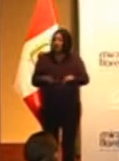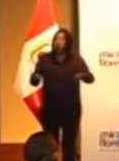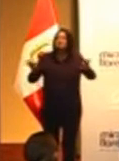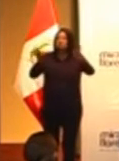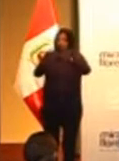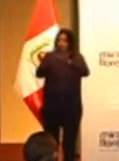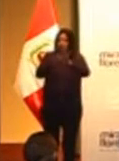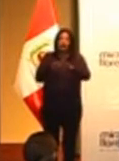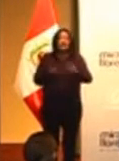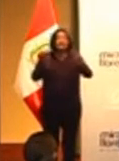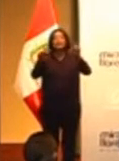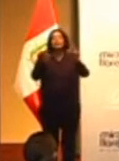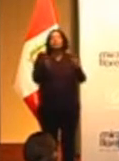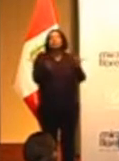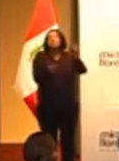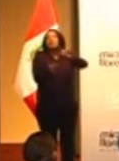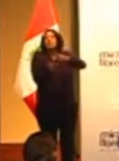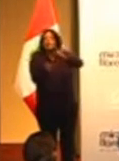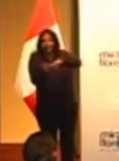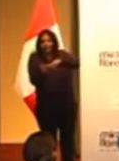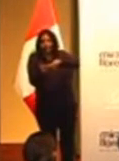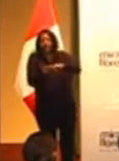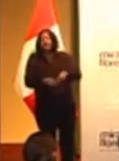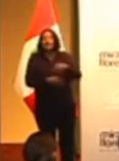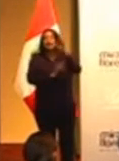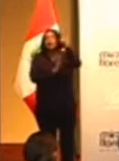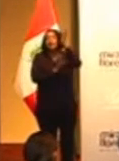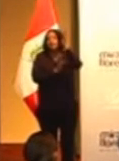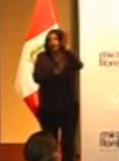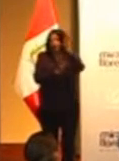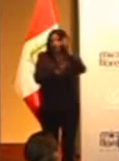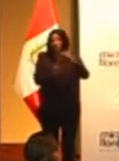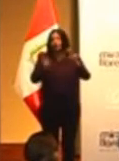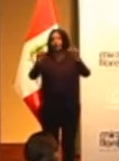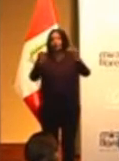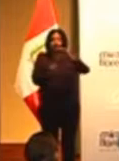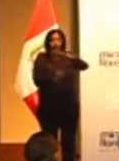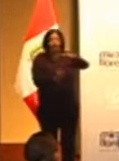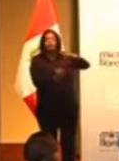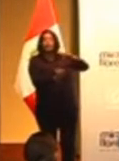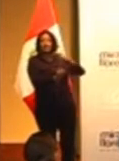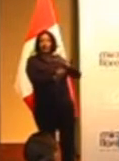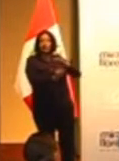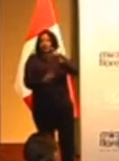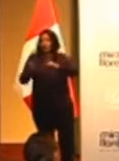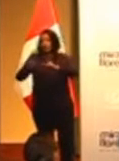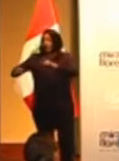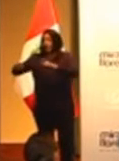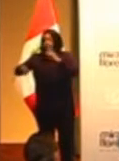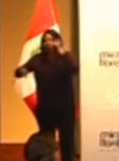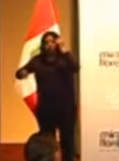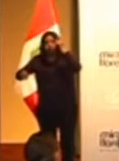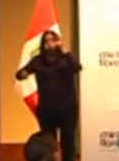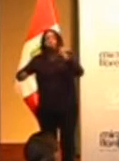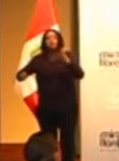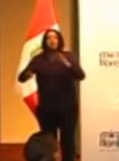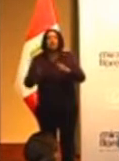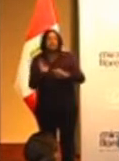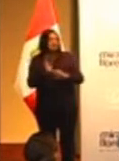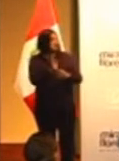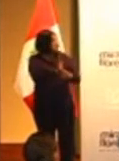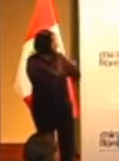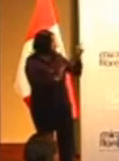el tema participativo y las capacitaciones que hay en lo ambiental para generar conciencia. Acá vamos a mostrar